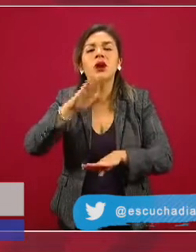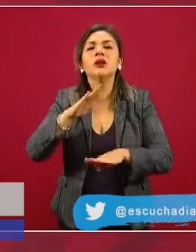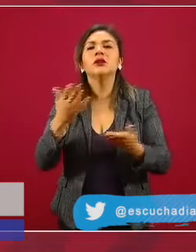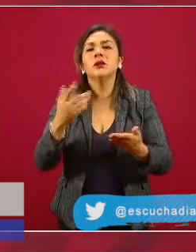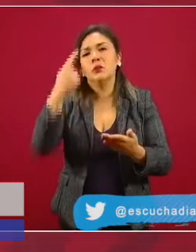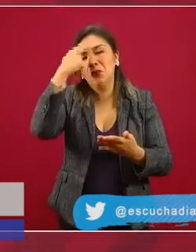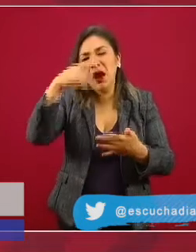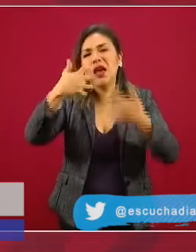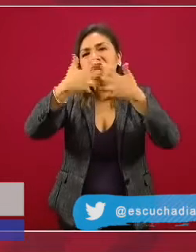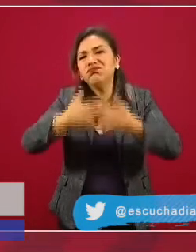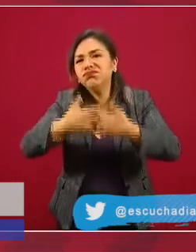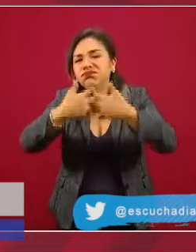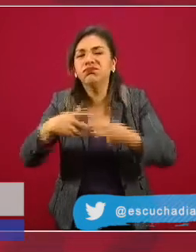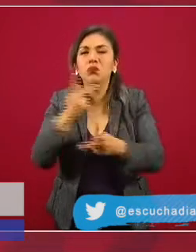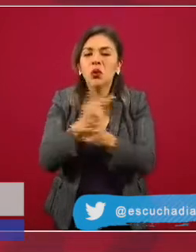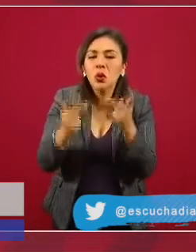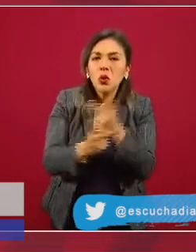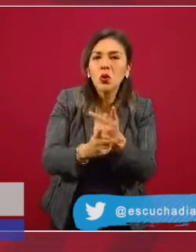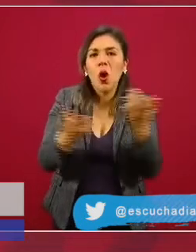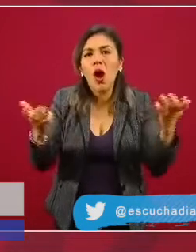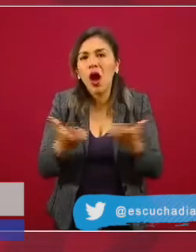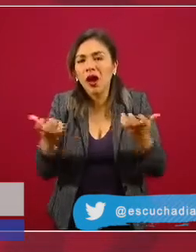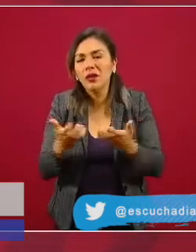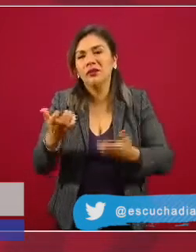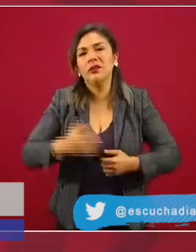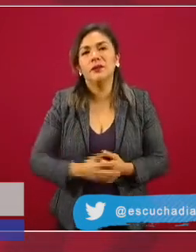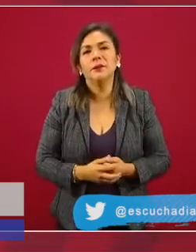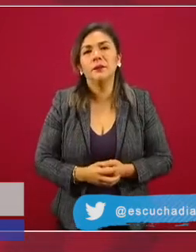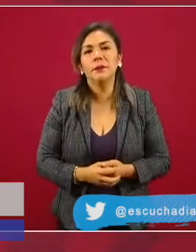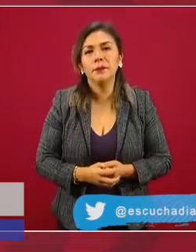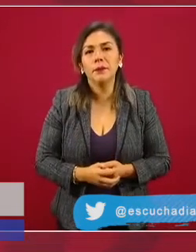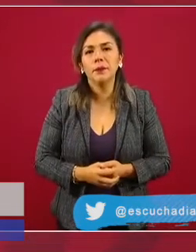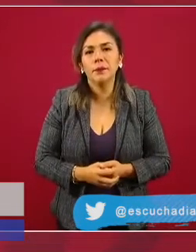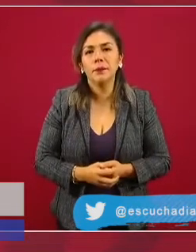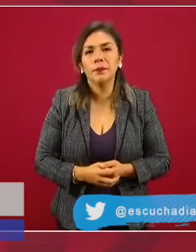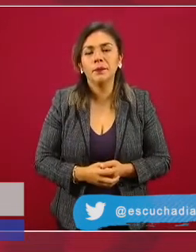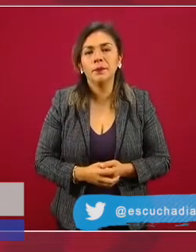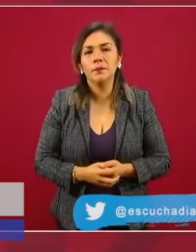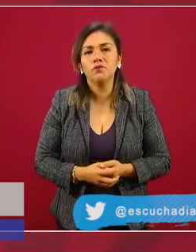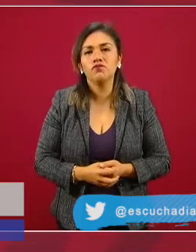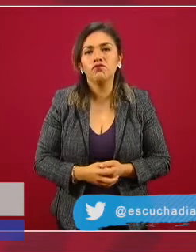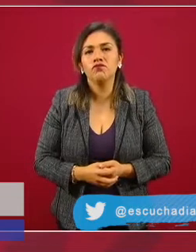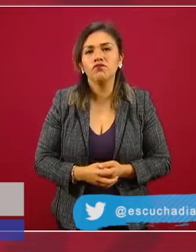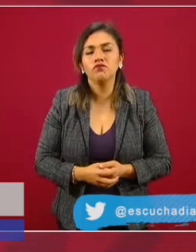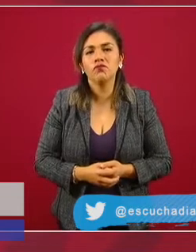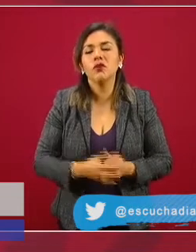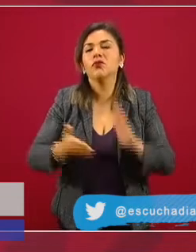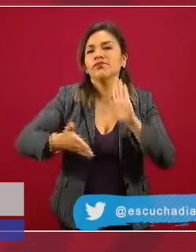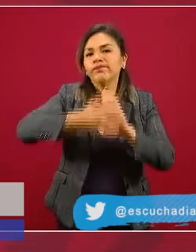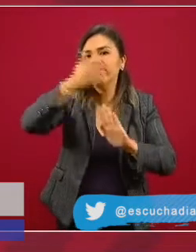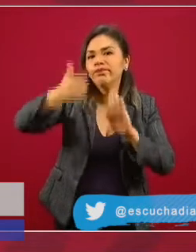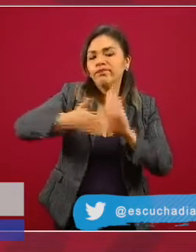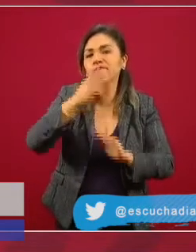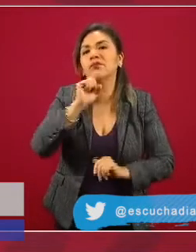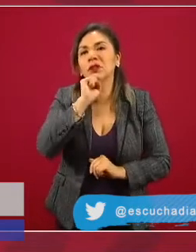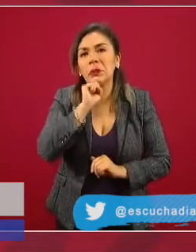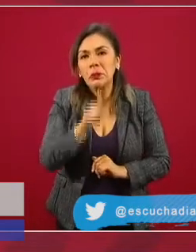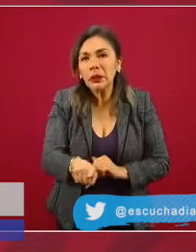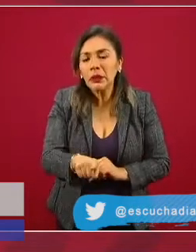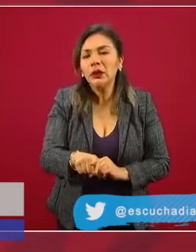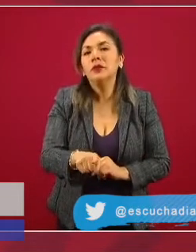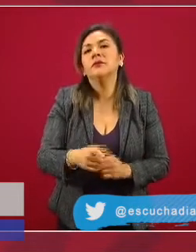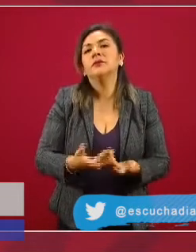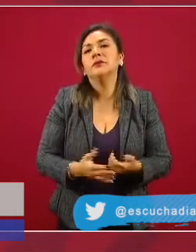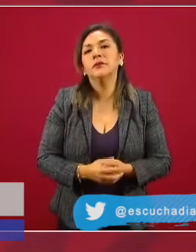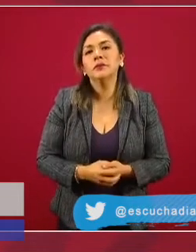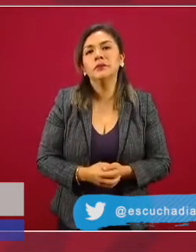El presidente informa que la ocupación de hospitales de pacientes críticos es del 75%, por lo que aún hay 25% de